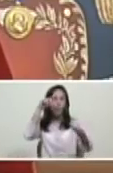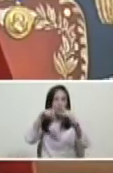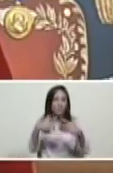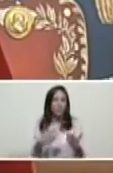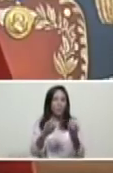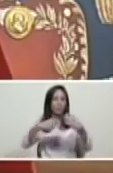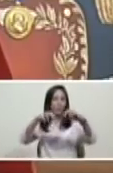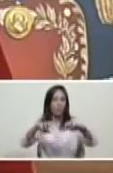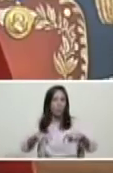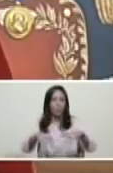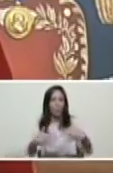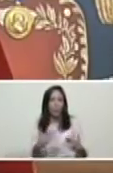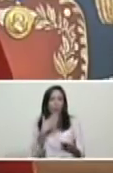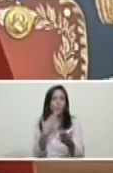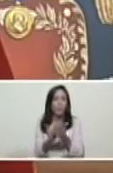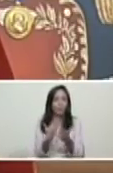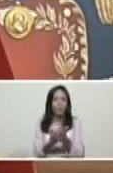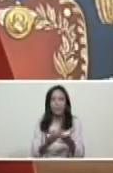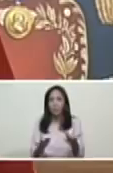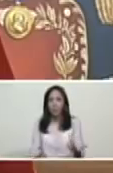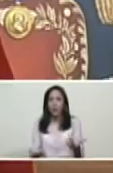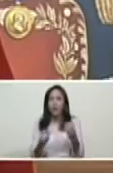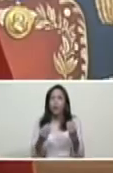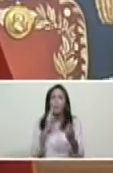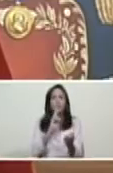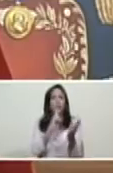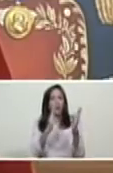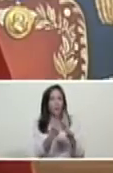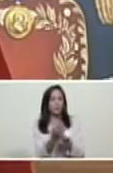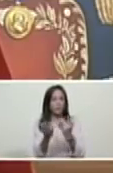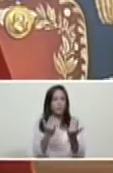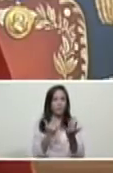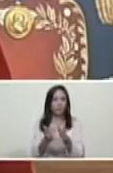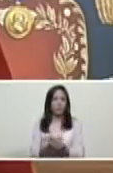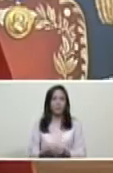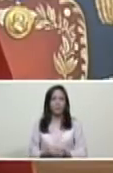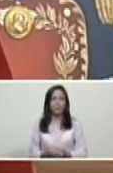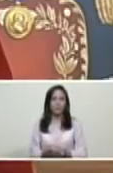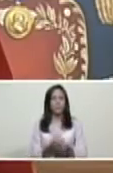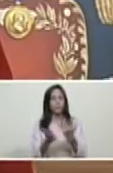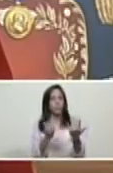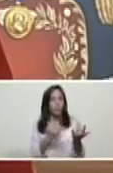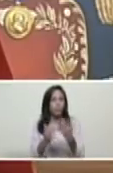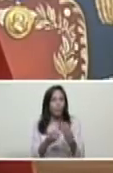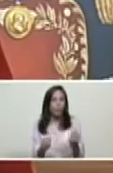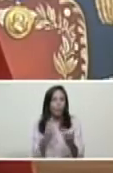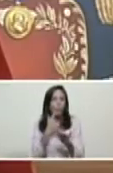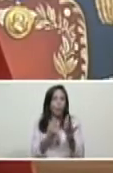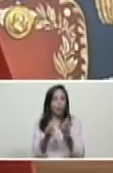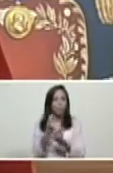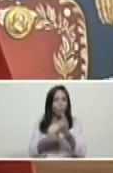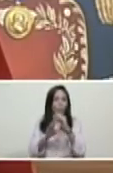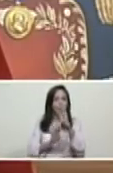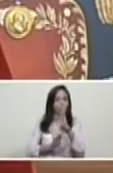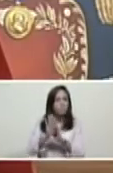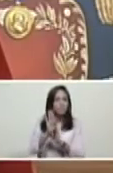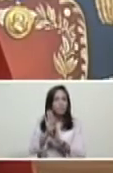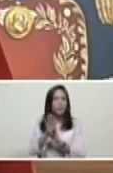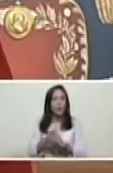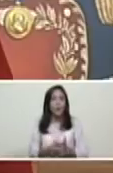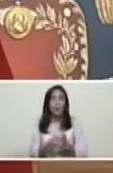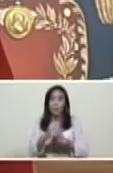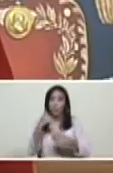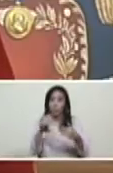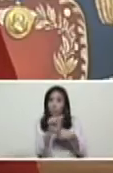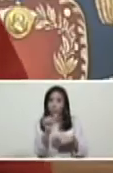un poco resaltar que representan este tipo de relaciones y acuerdos alcanzados para este nuevo periodo presidencial que usted encabezará